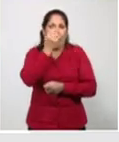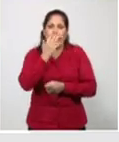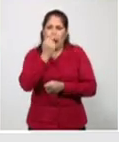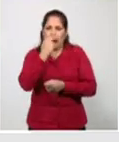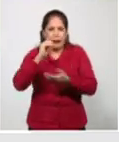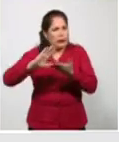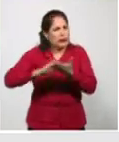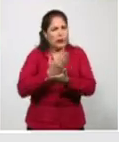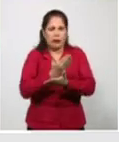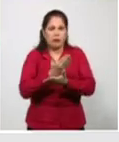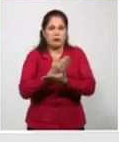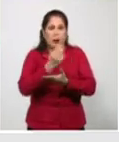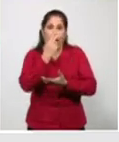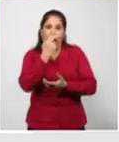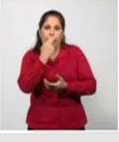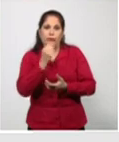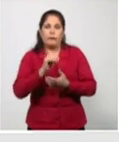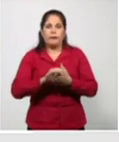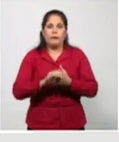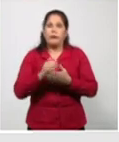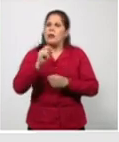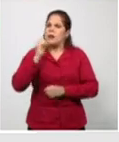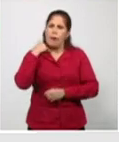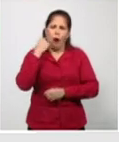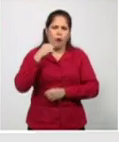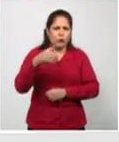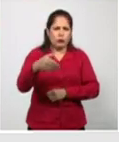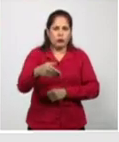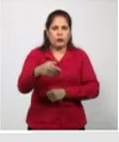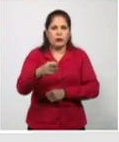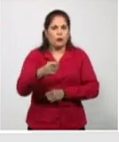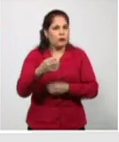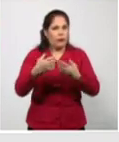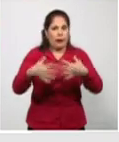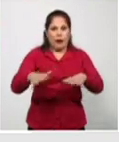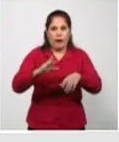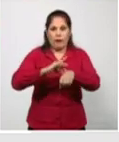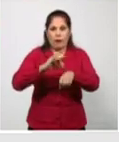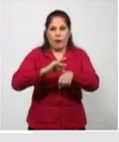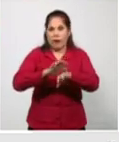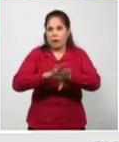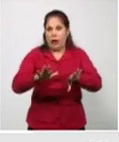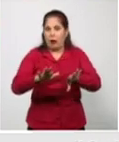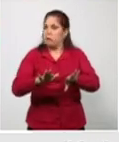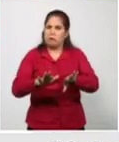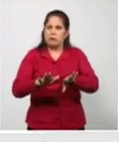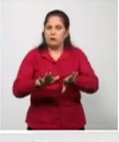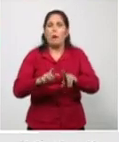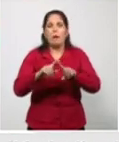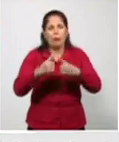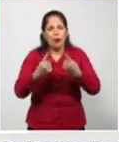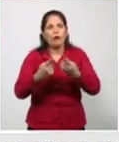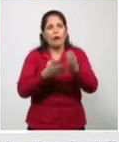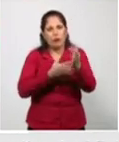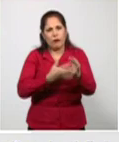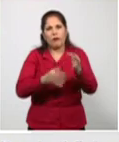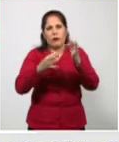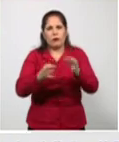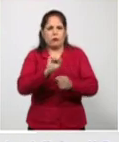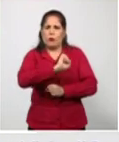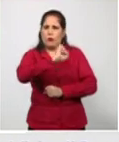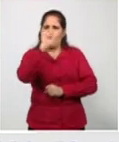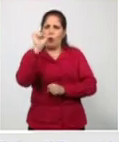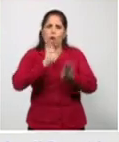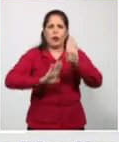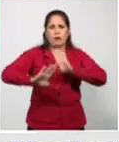de la influenza, todos los años. Entonces, si dejara para toda la vida, no tenía que hacer eso. Y es que realmente no se logra. Y